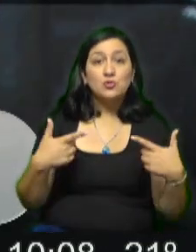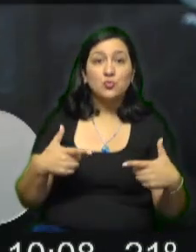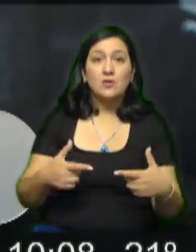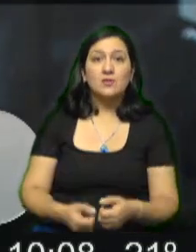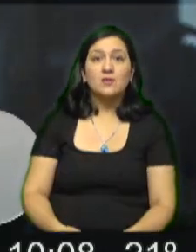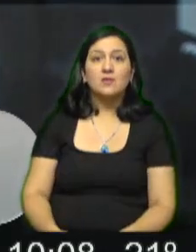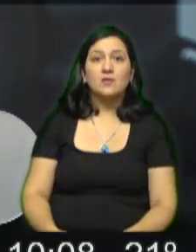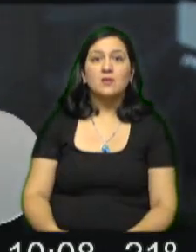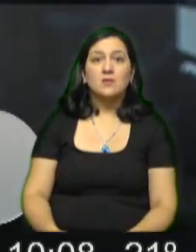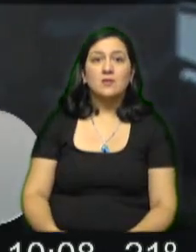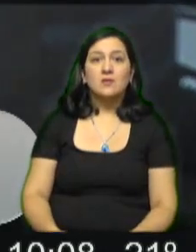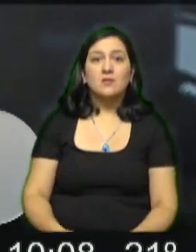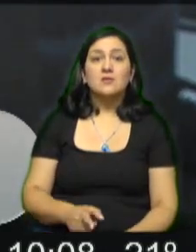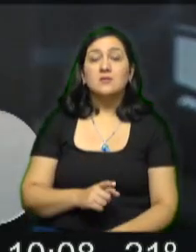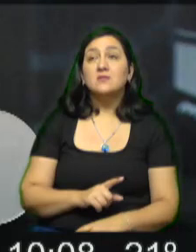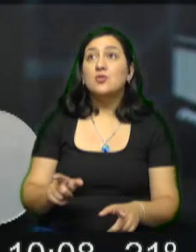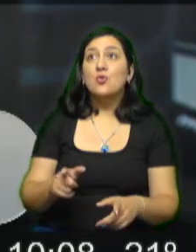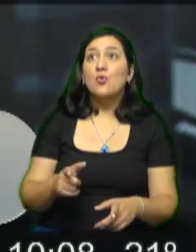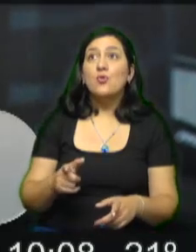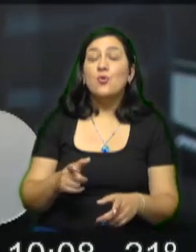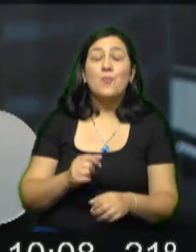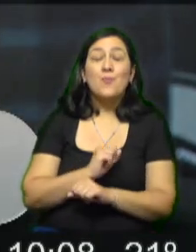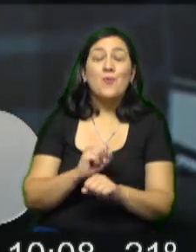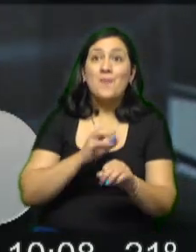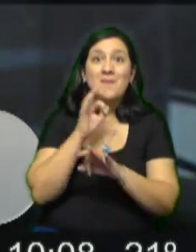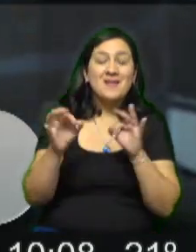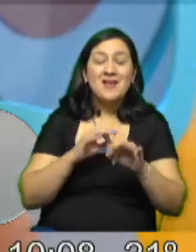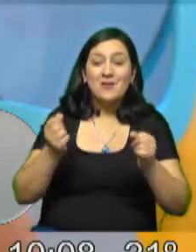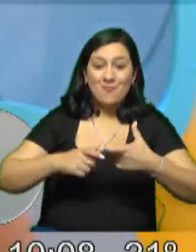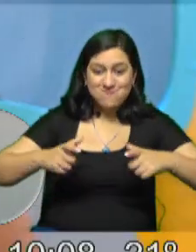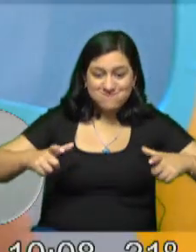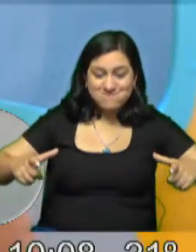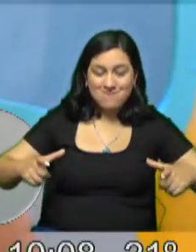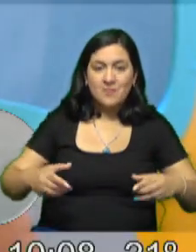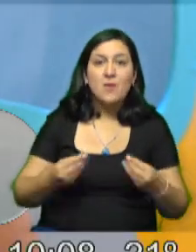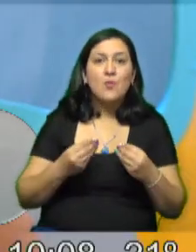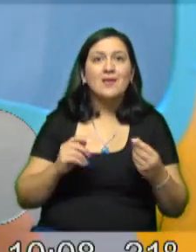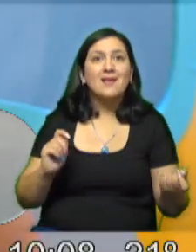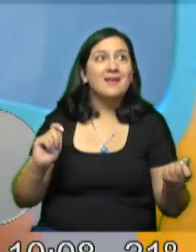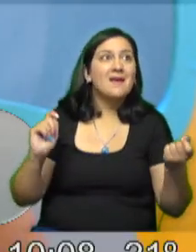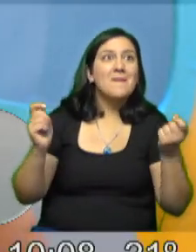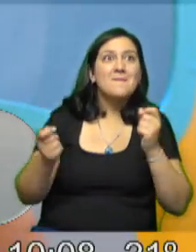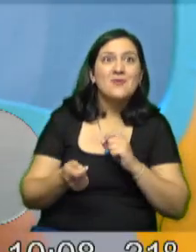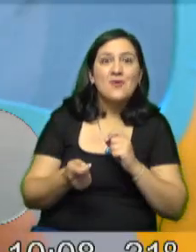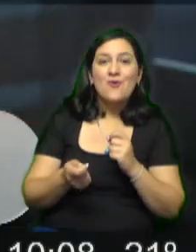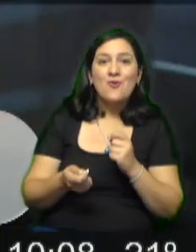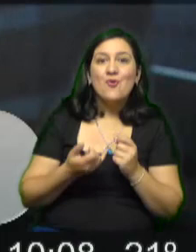no, no se explicaría este crecimiento de actividad, ¿no? ¿Y qué te da ese cambio en la